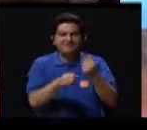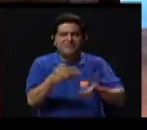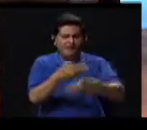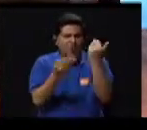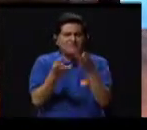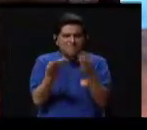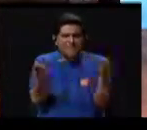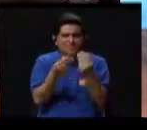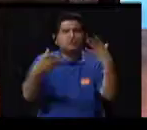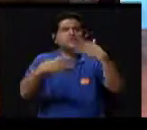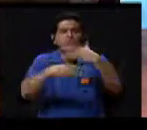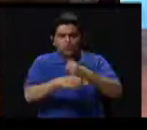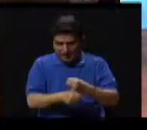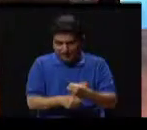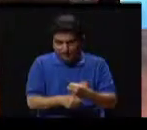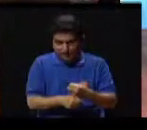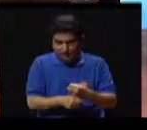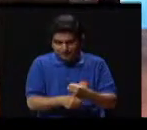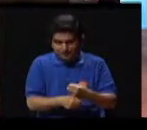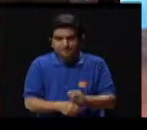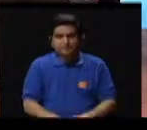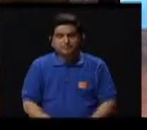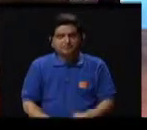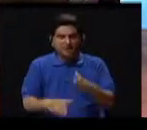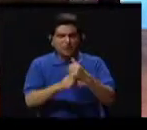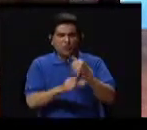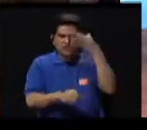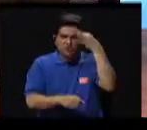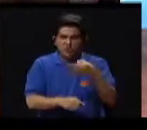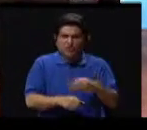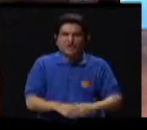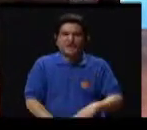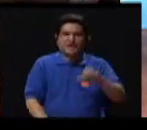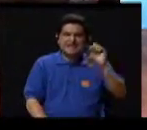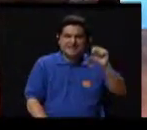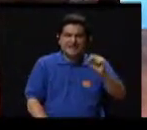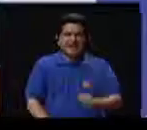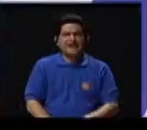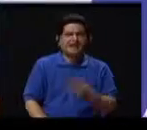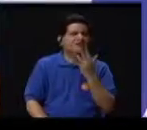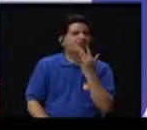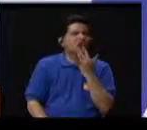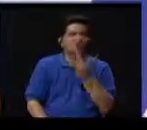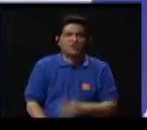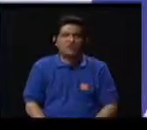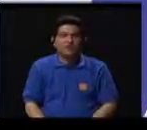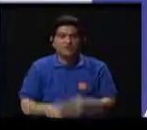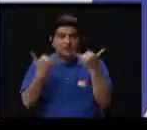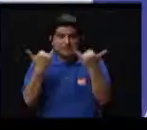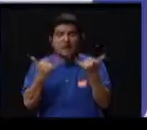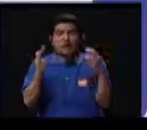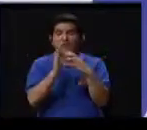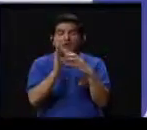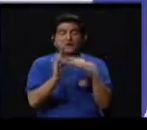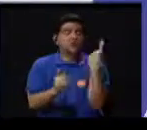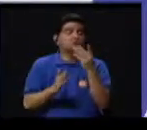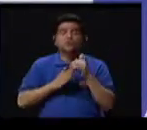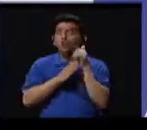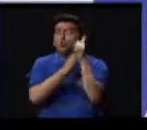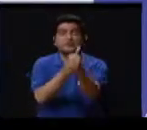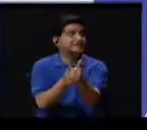todo el trabajo de preproducción que se hizo, que lo hizo Sarely, creo. Todo con colores, a un día. Ahora, claro que un guión es una